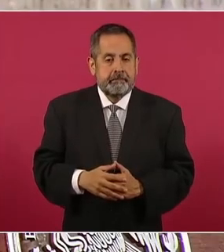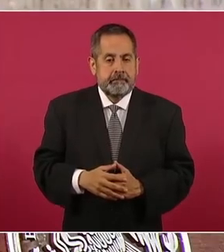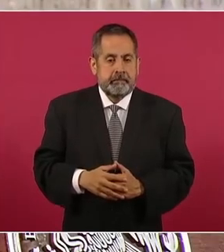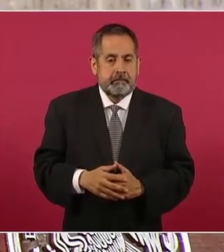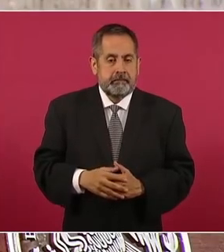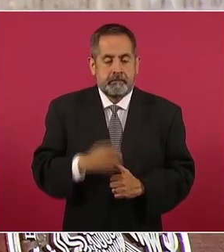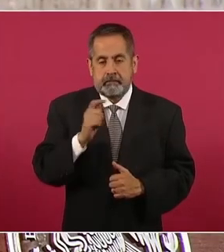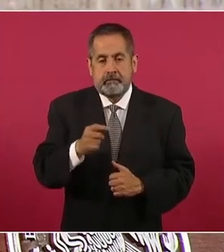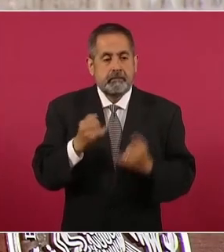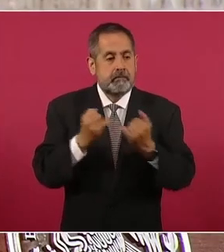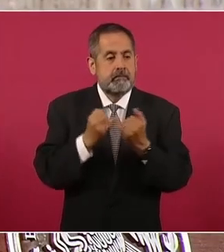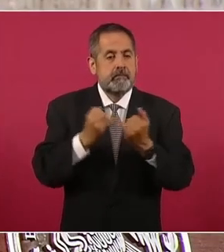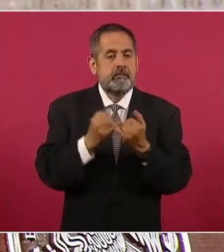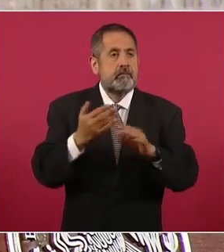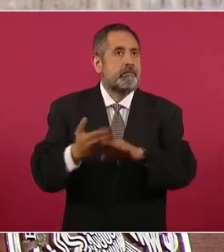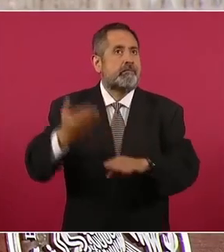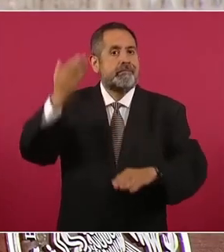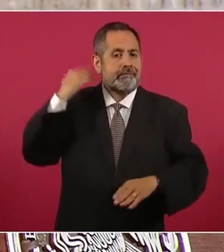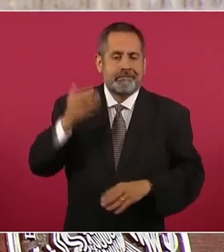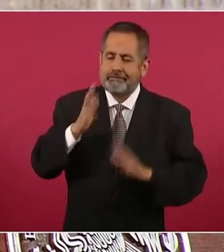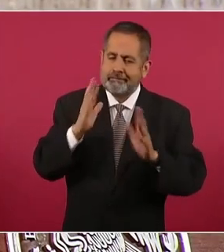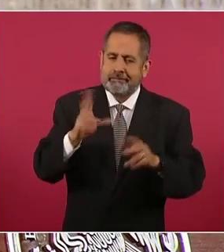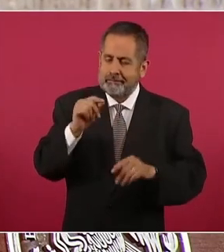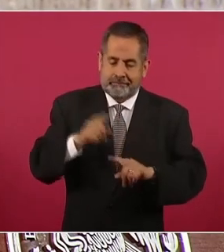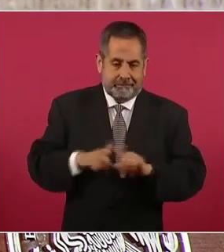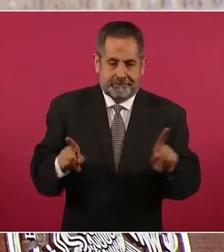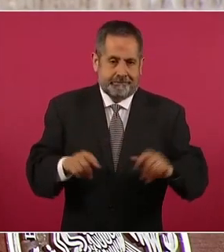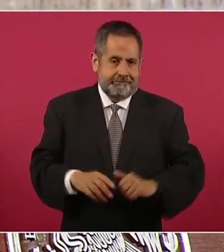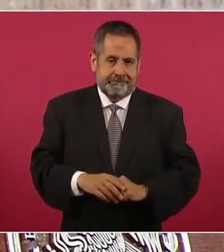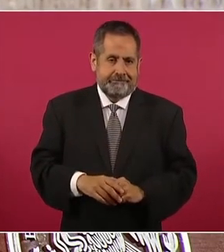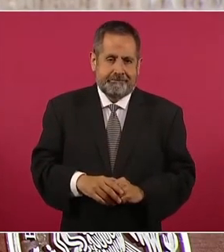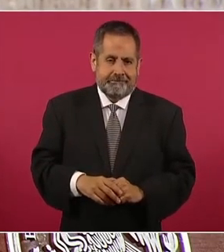ya no es el tiempo de antes,